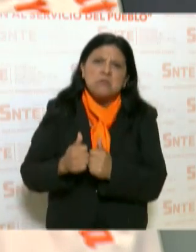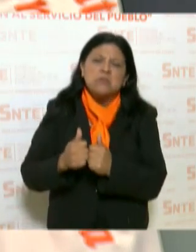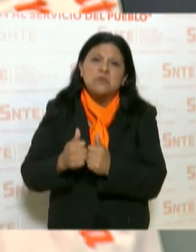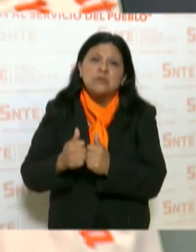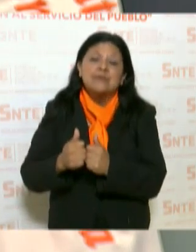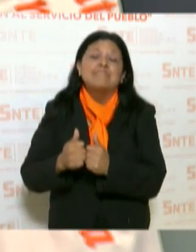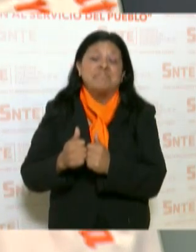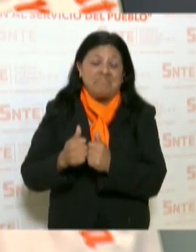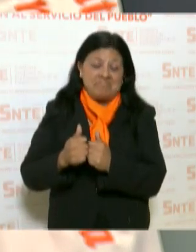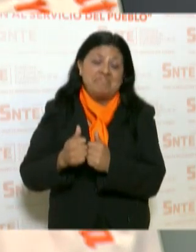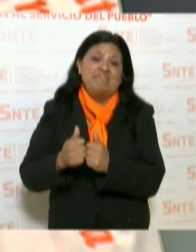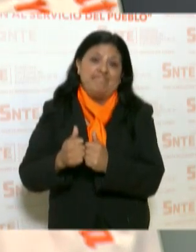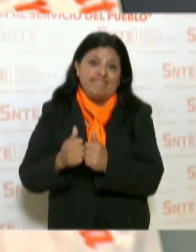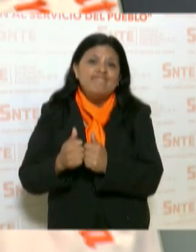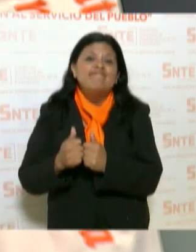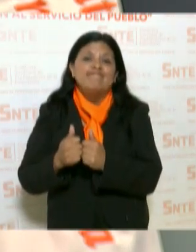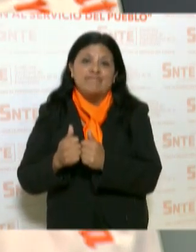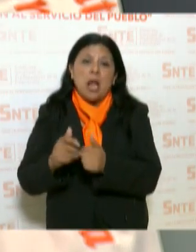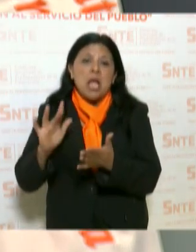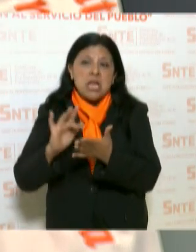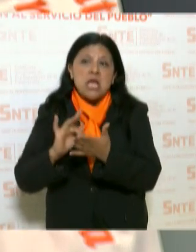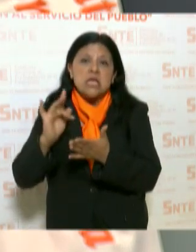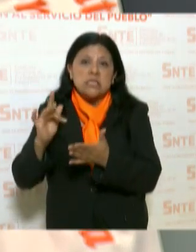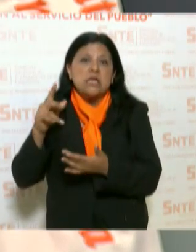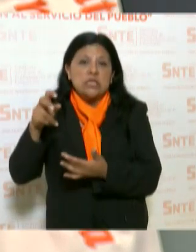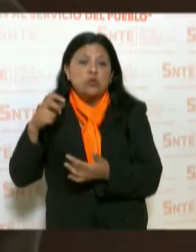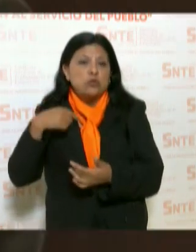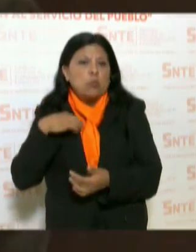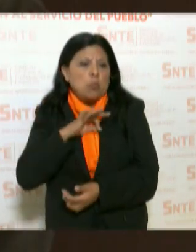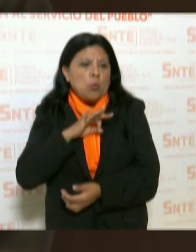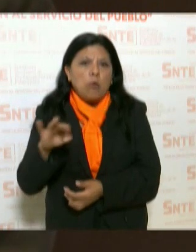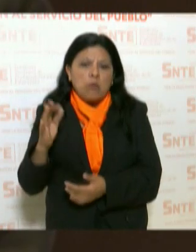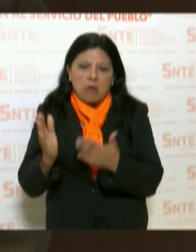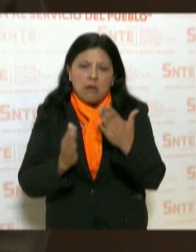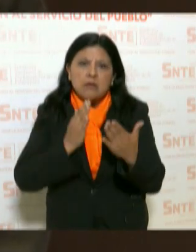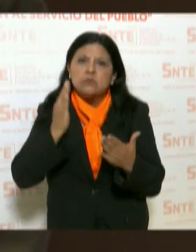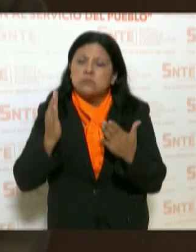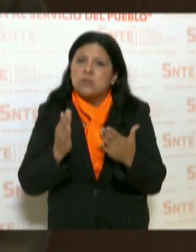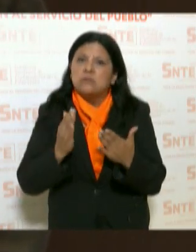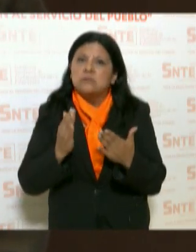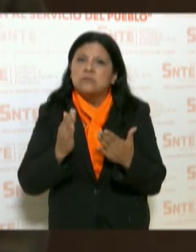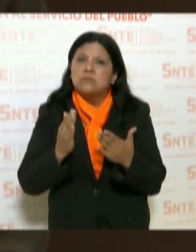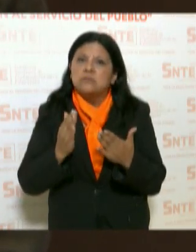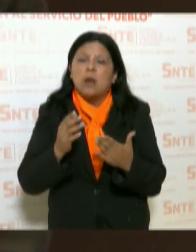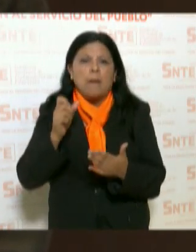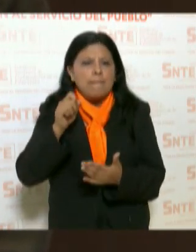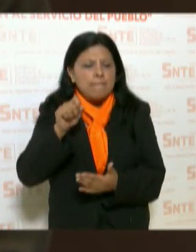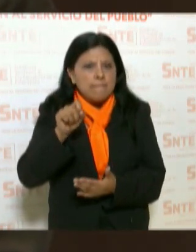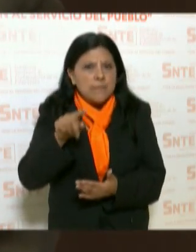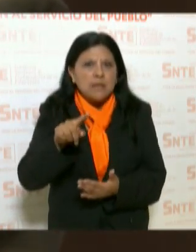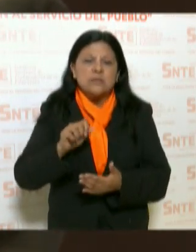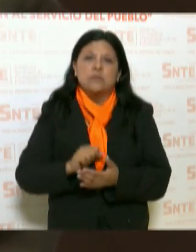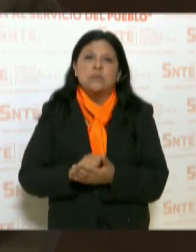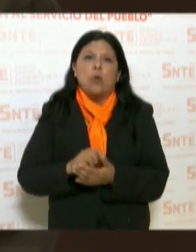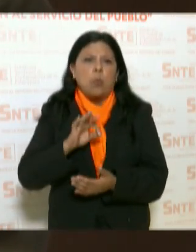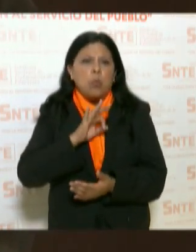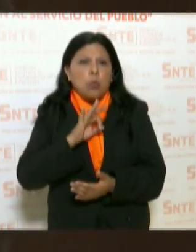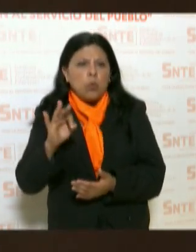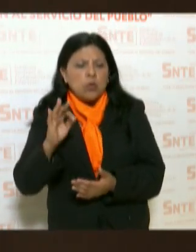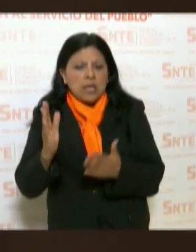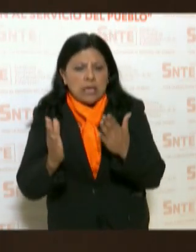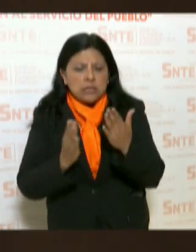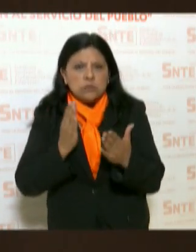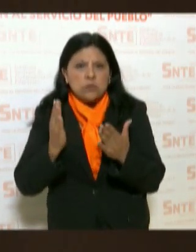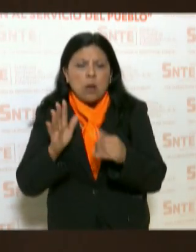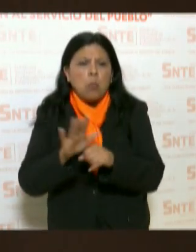Gracias a eso pude estudiar y también pude estudiar porque